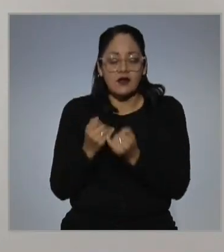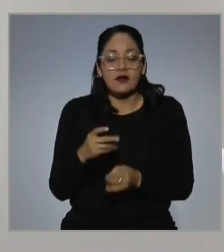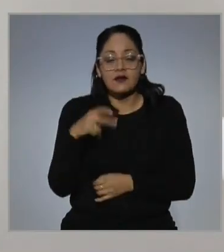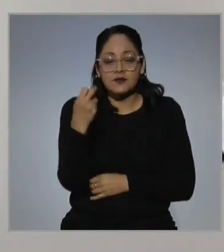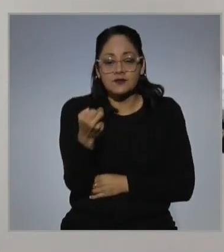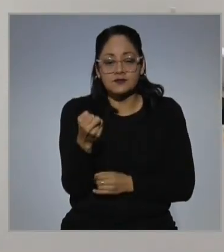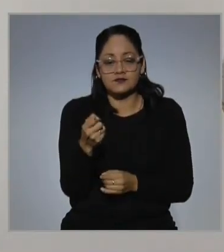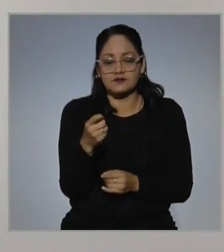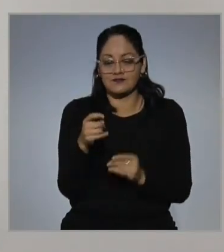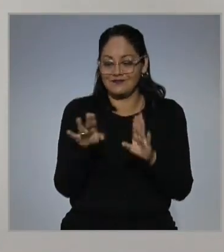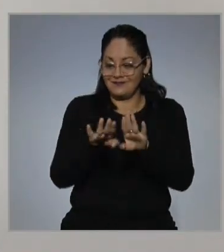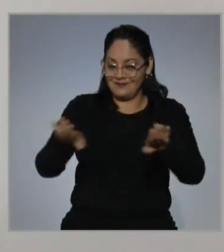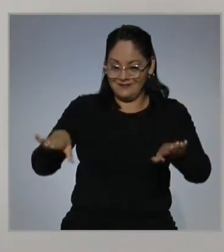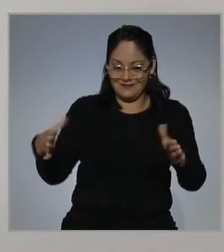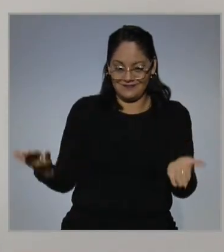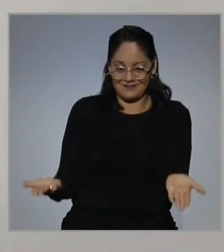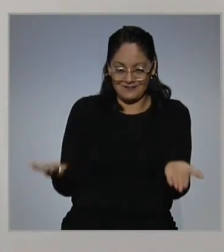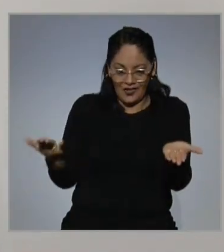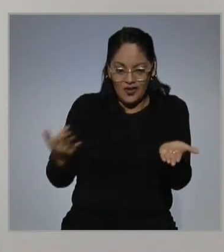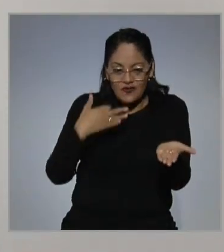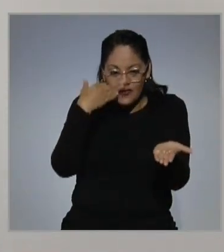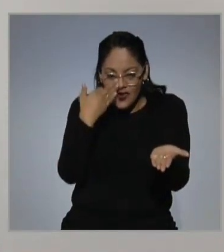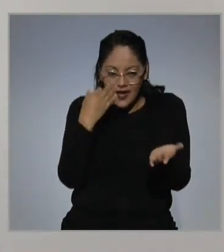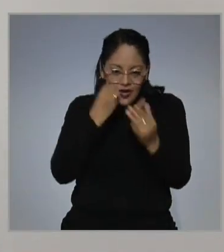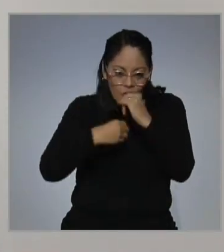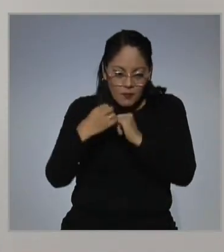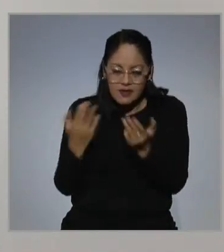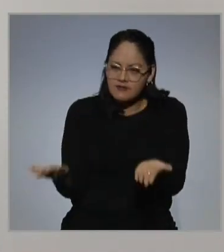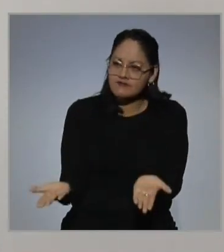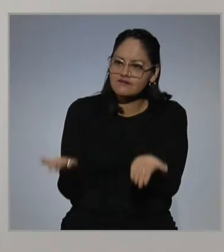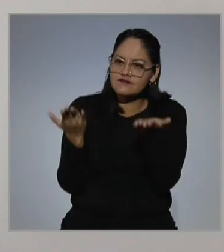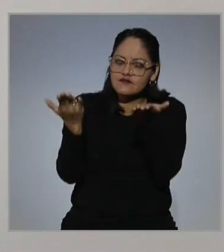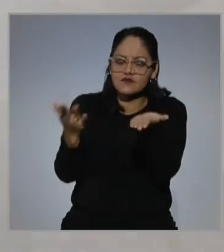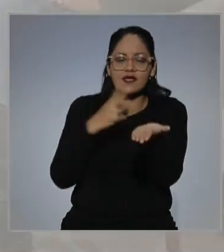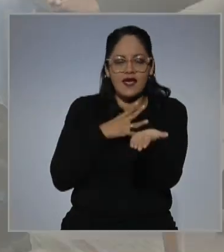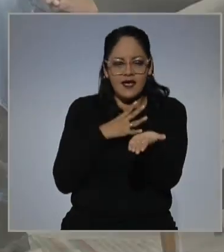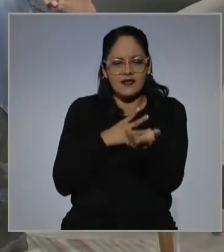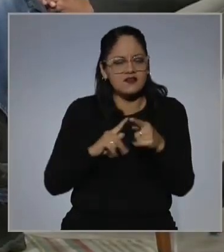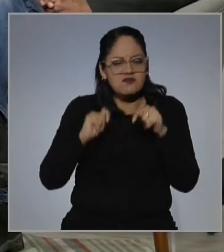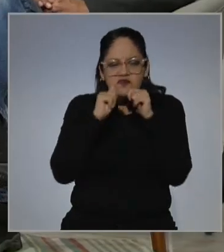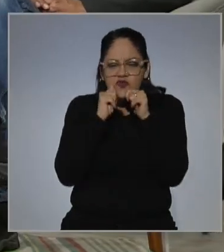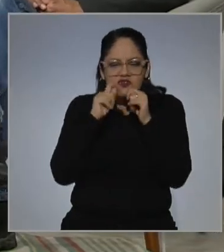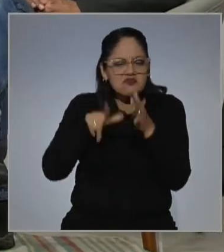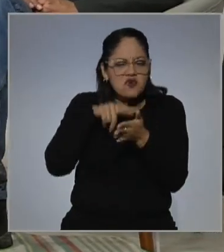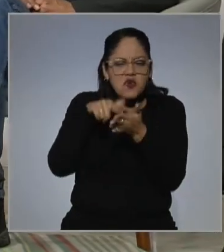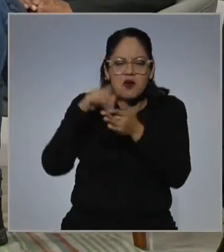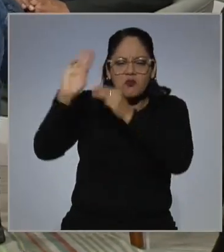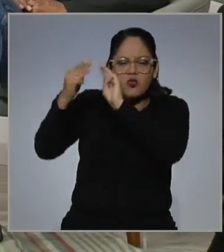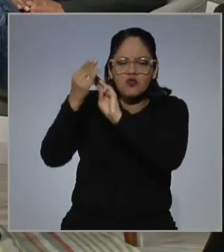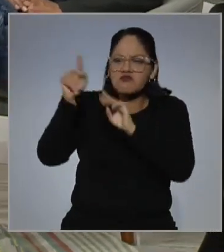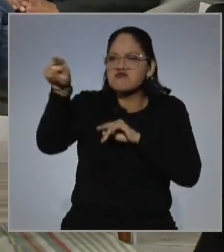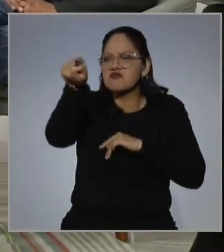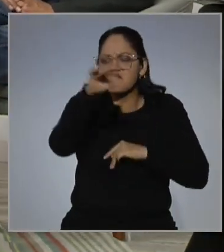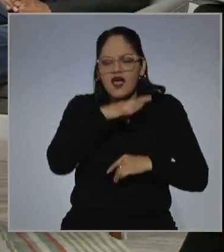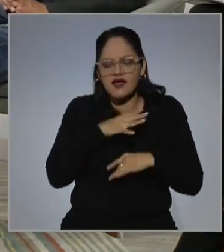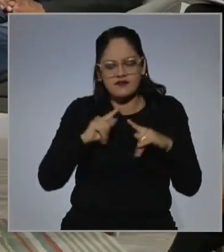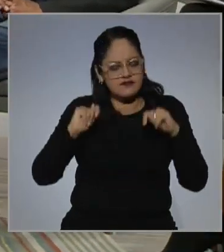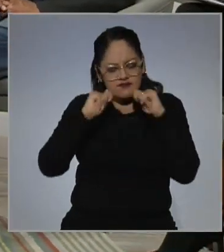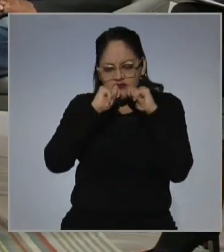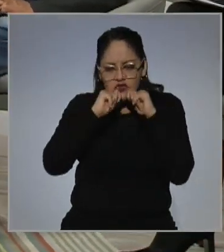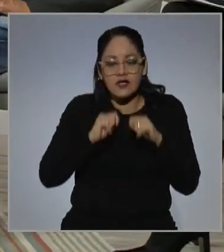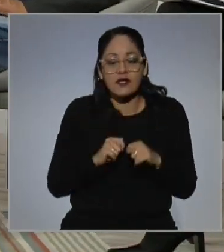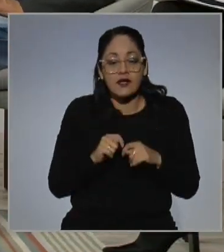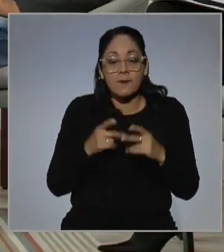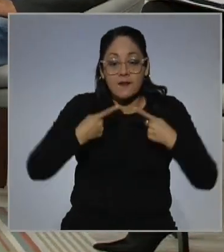esta parte de los altares, si los ponemos en los altares, ahí están. Entonces, no importa qué lugar del mundo ocupemos, ¿no? Entonces,